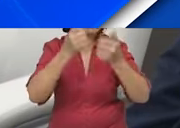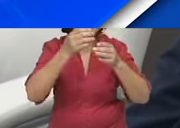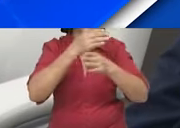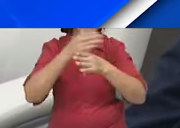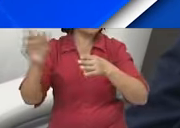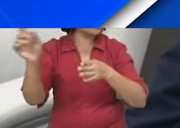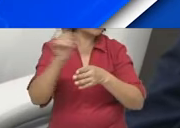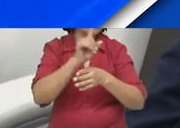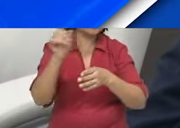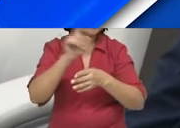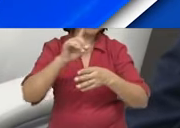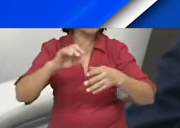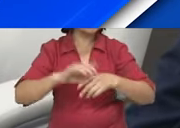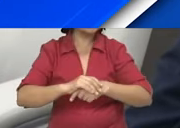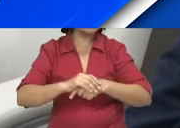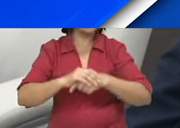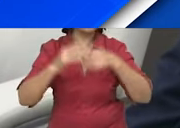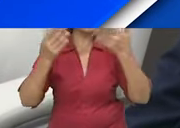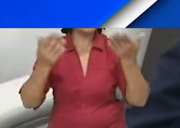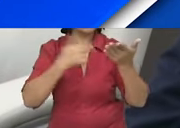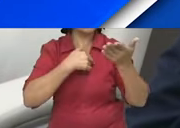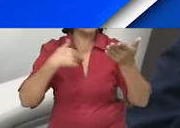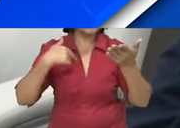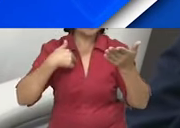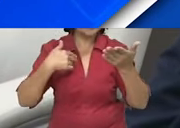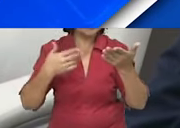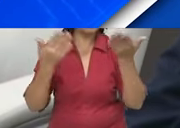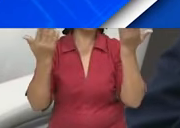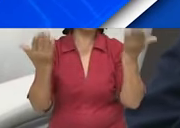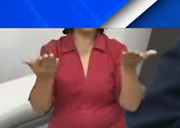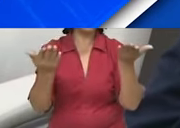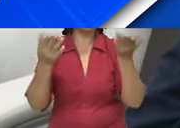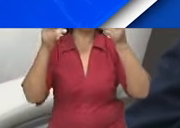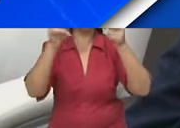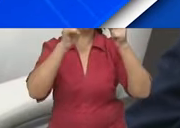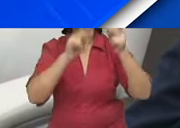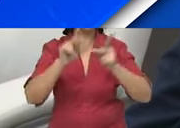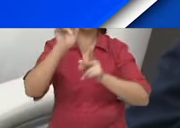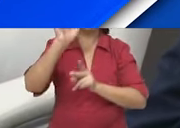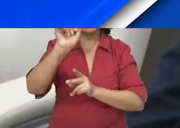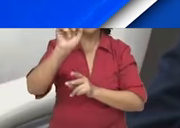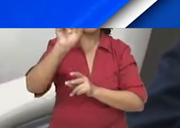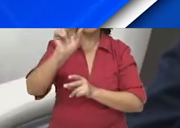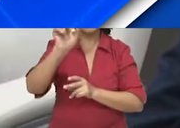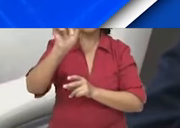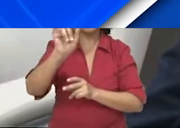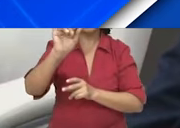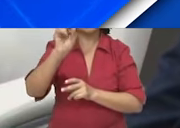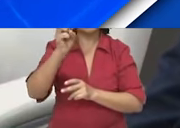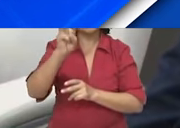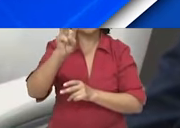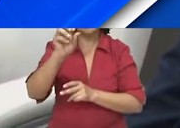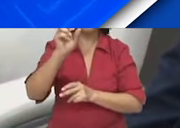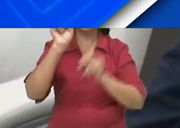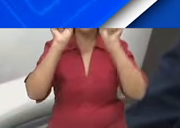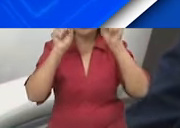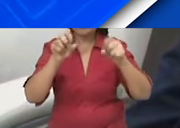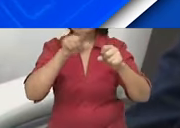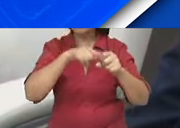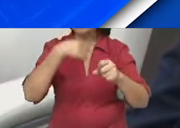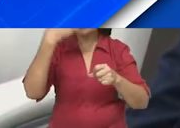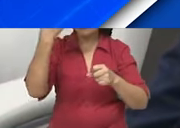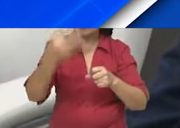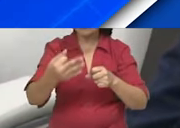alguna en las oportunidades para las personas con autismo a fin de